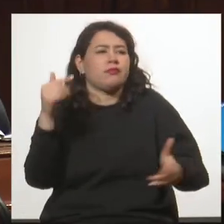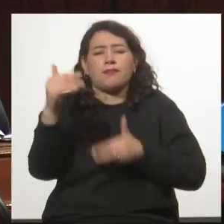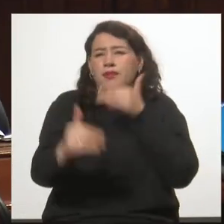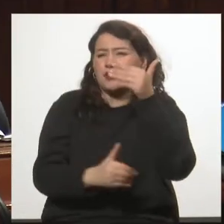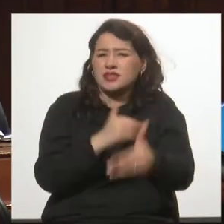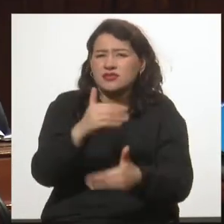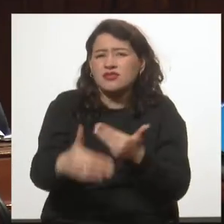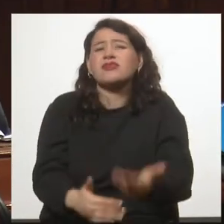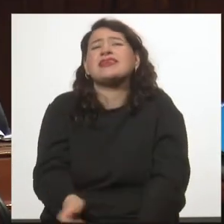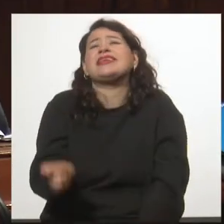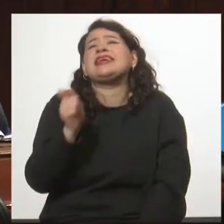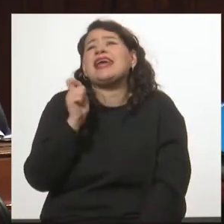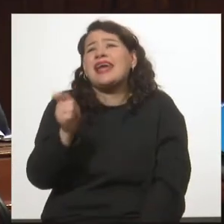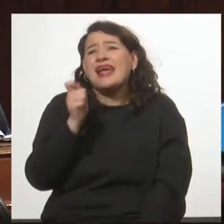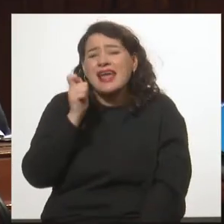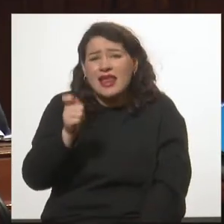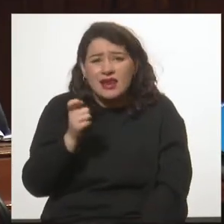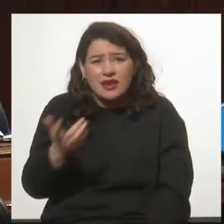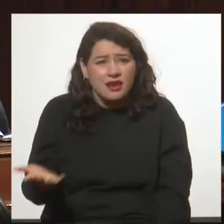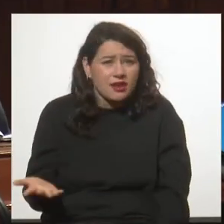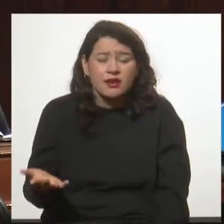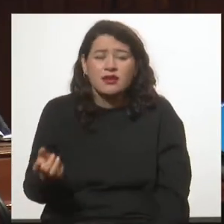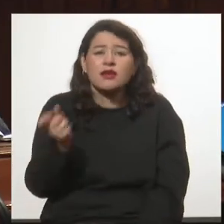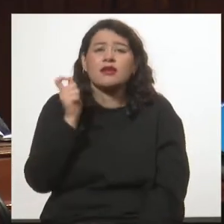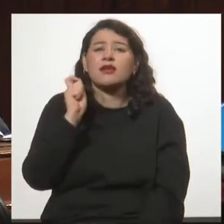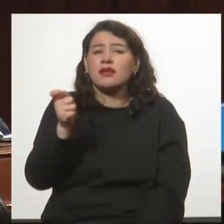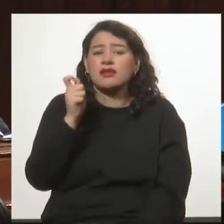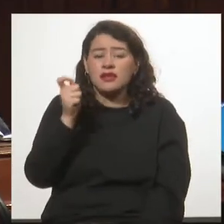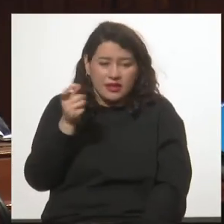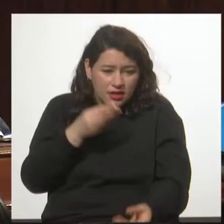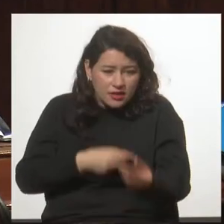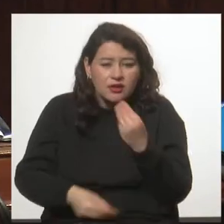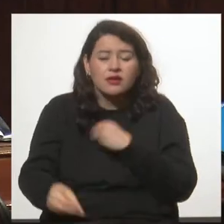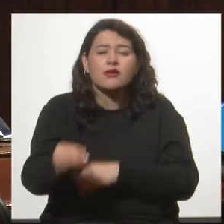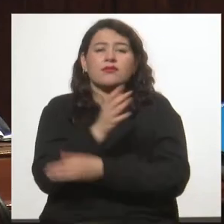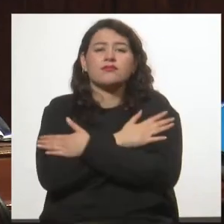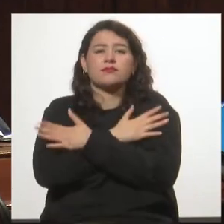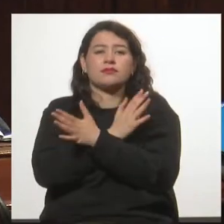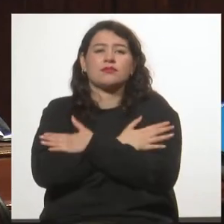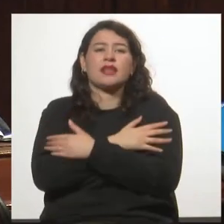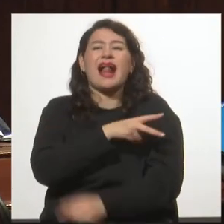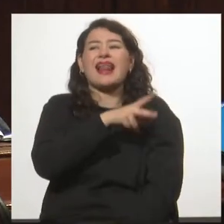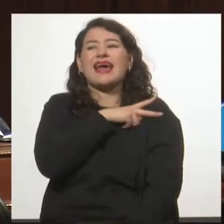bien sustituido en los hechos al gerente general